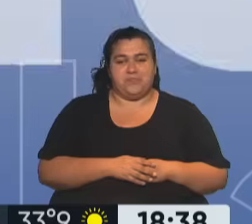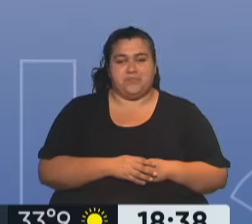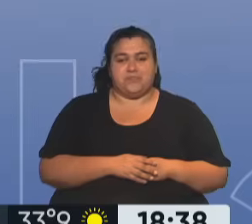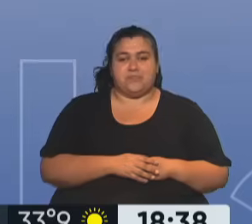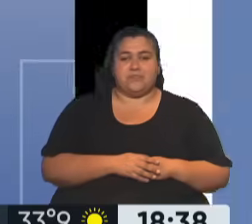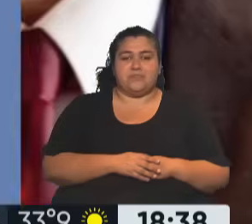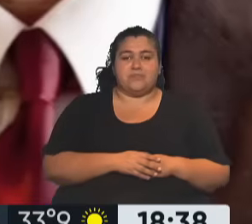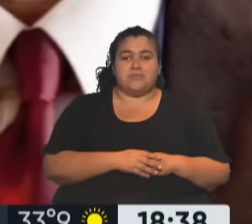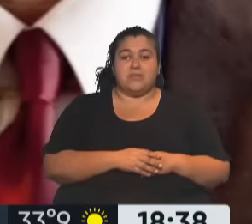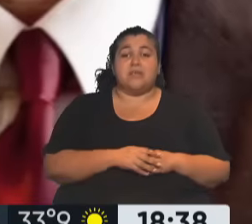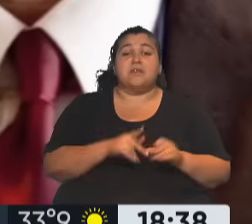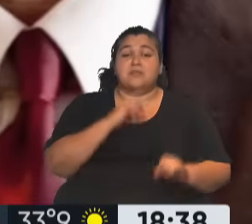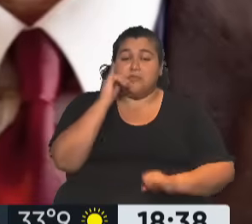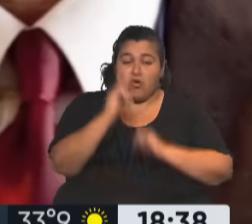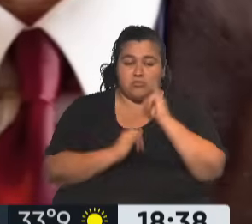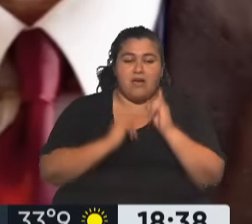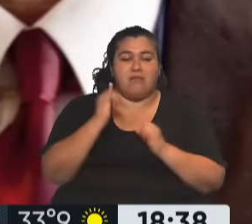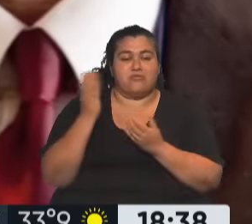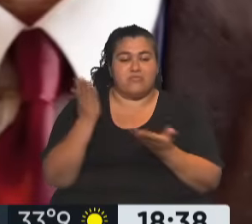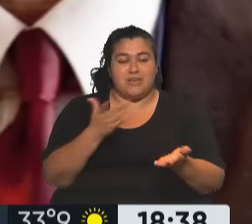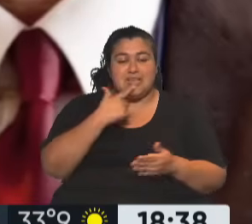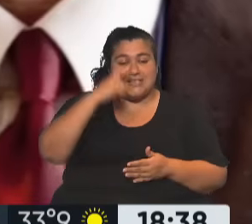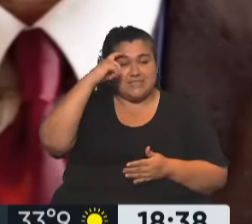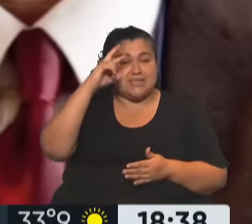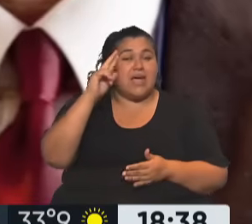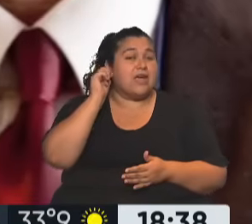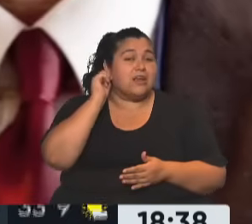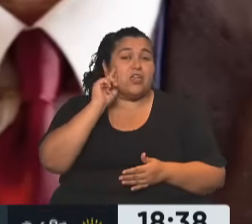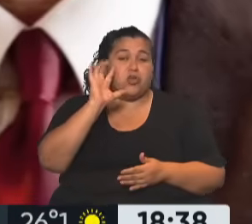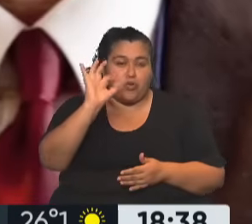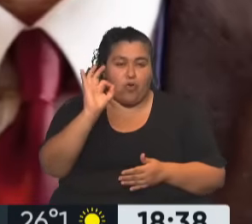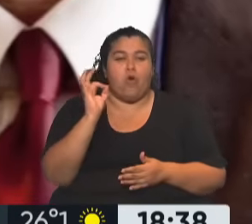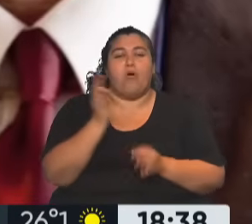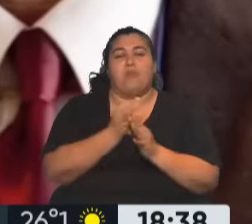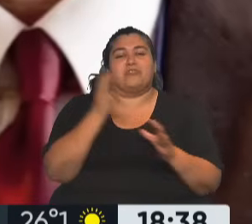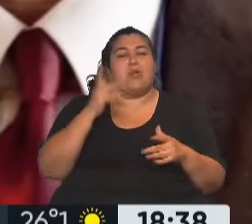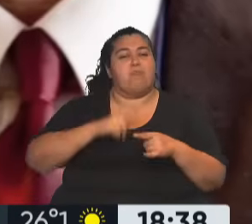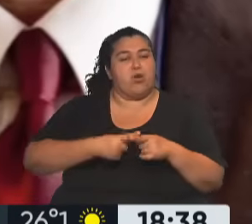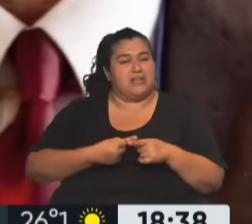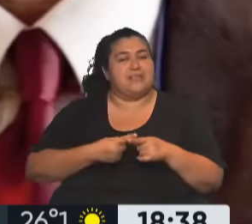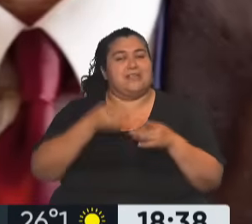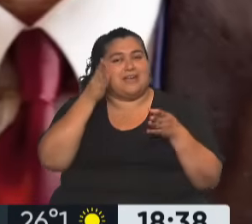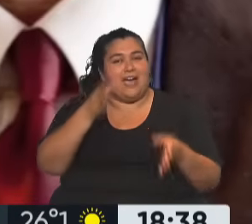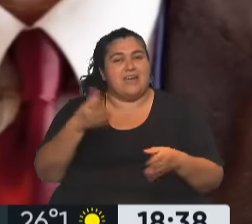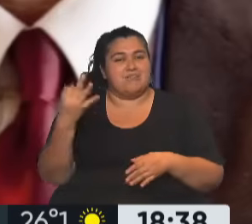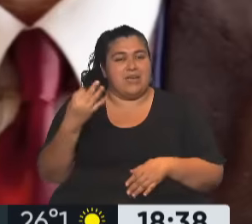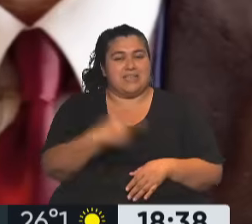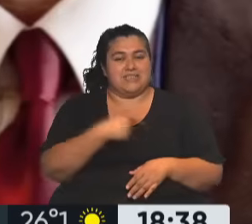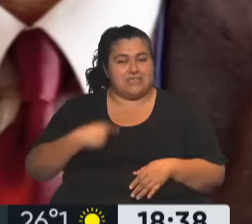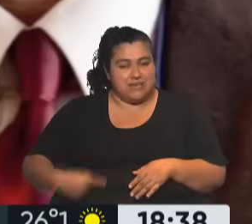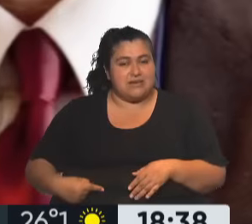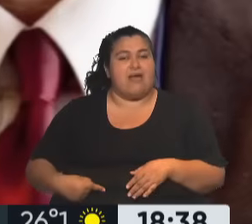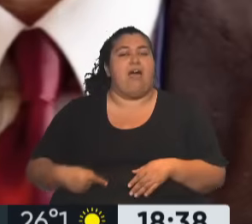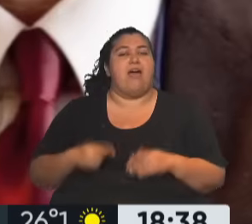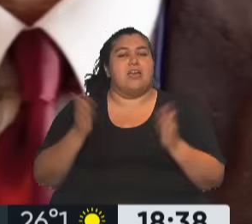En menos de un minuto estaremos hablando con Sergio Cesarín, politólogo, especialista en China, realizó estudios de